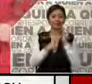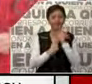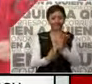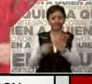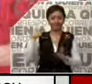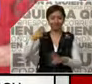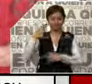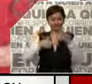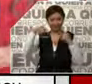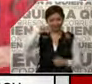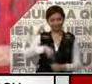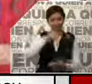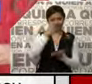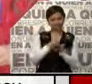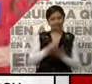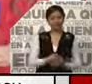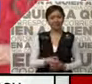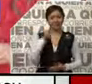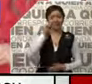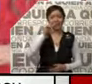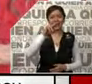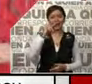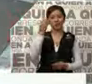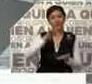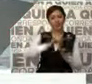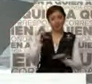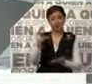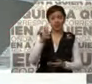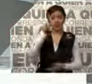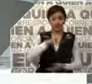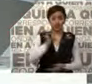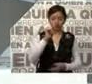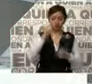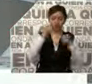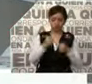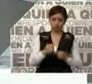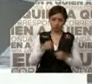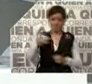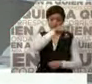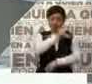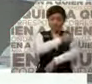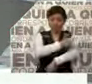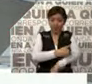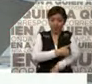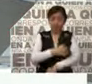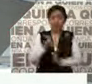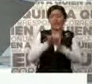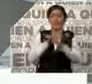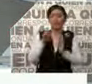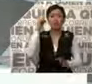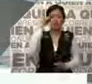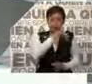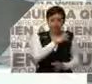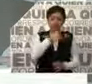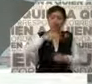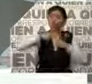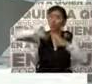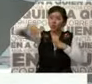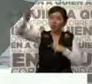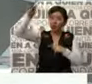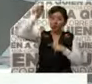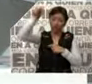días, regreso contigo al estudio. Así es, Lina Loe, muchas gracias, estamos seguros que así será. Mire, para esta familia es muy complicado viajar y trasladarse al